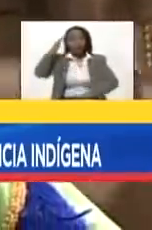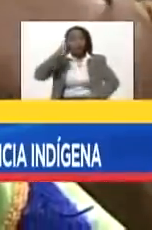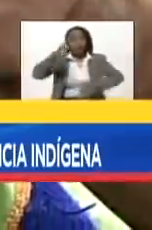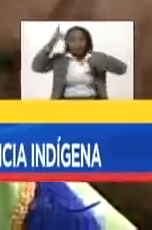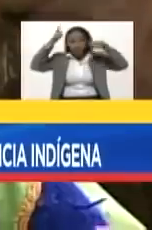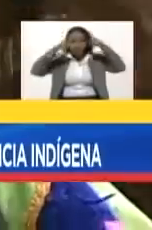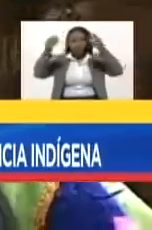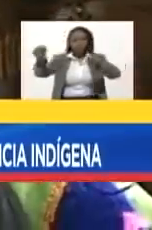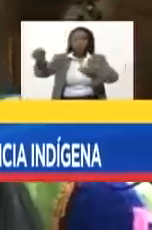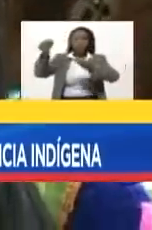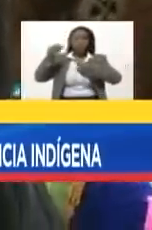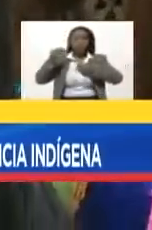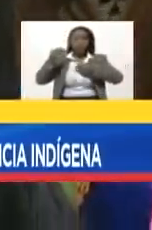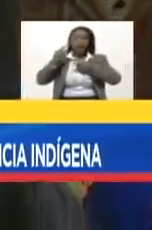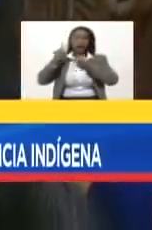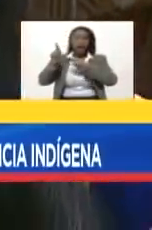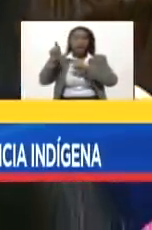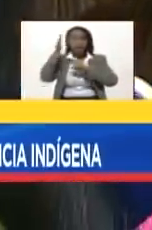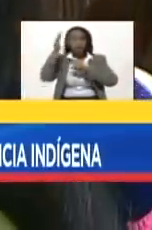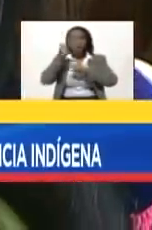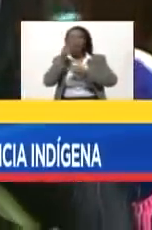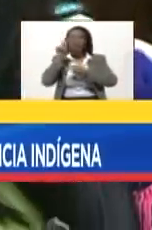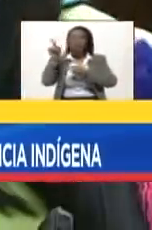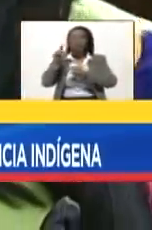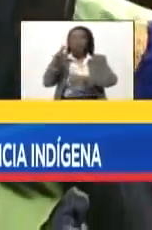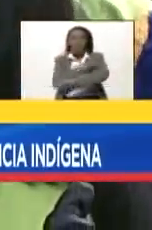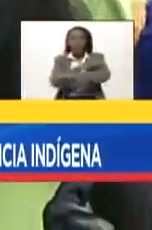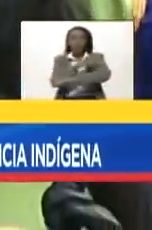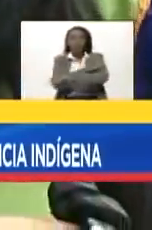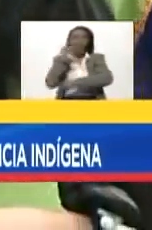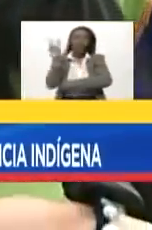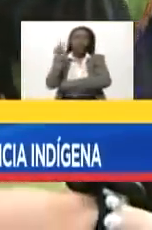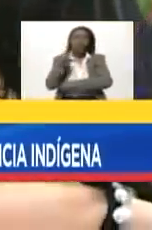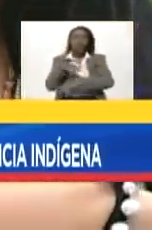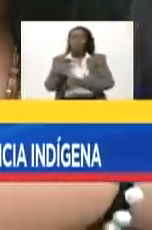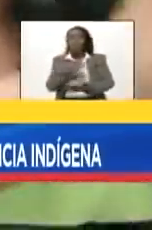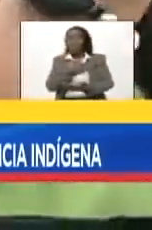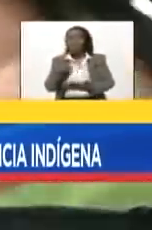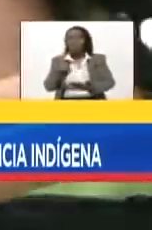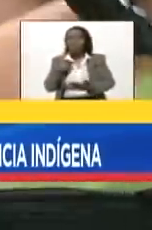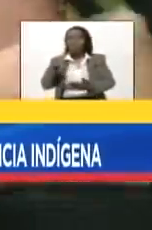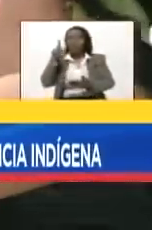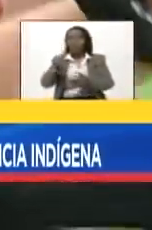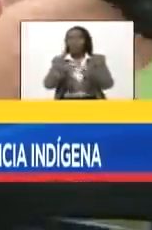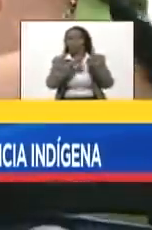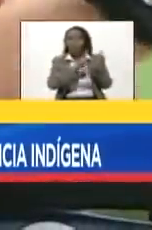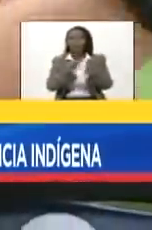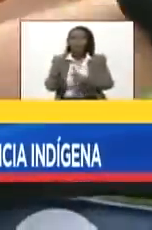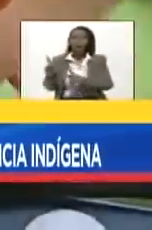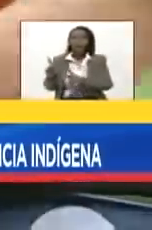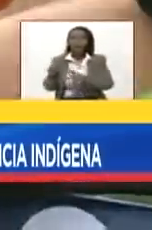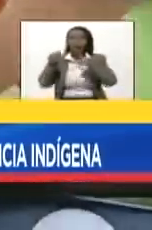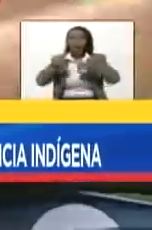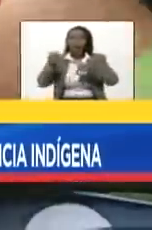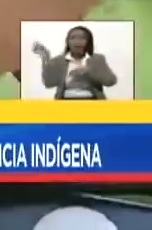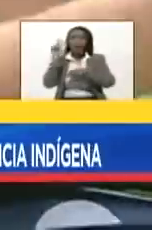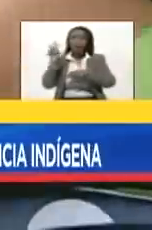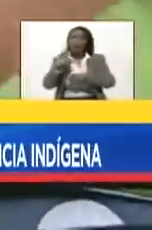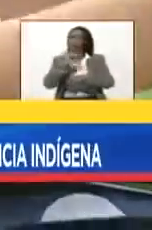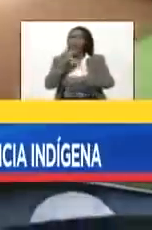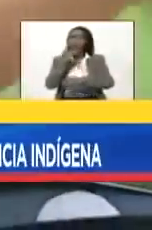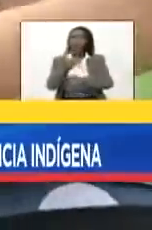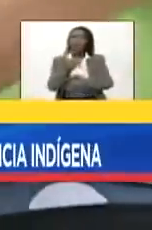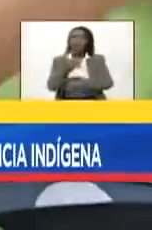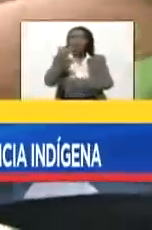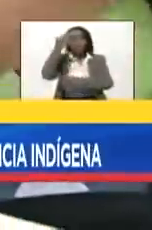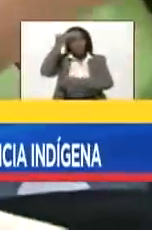Hugo Rafael Chávez Frías. Así que ahí sabemos quién es esa derecha venezolana, sabemos qué quiere y cuáles son sus planes aquí en Venezuela. Pero no lo